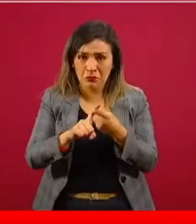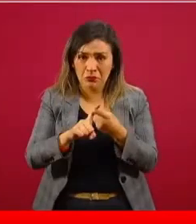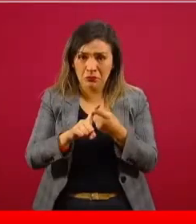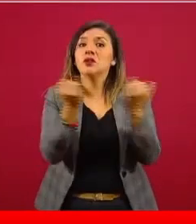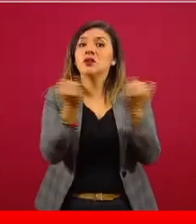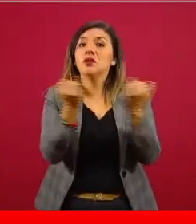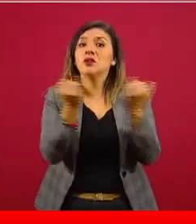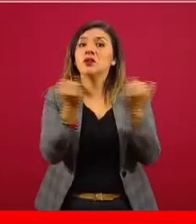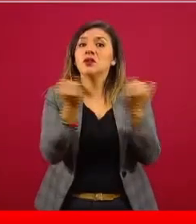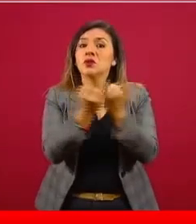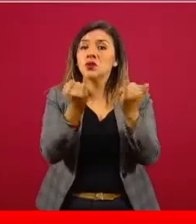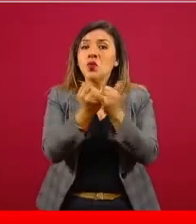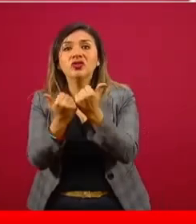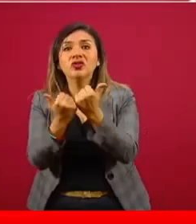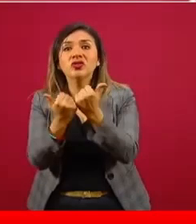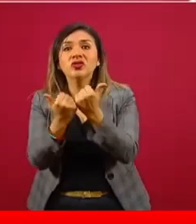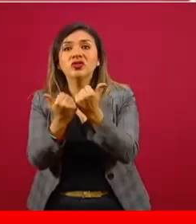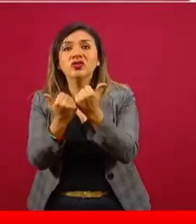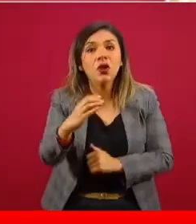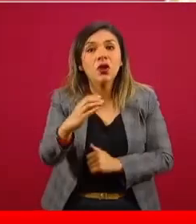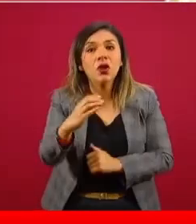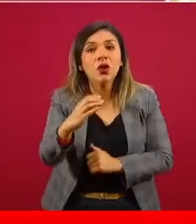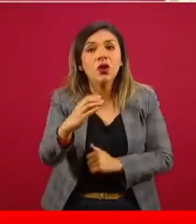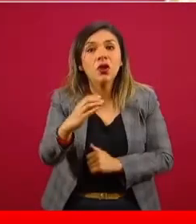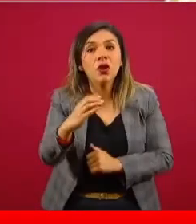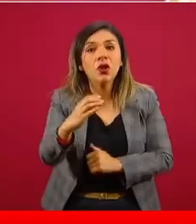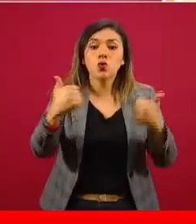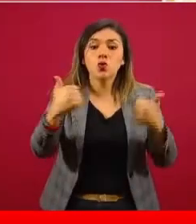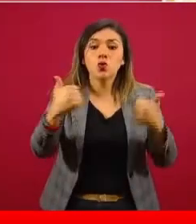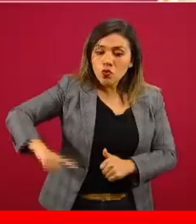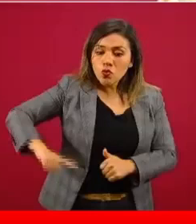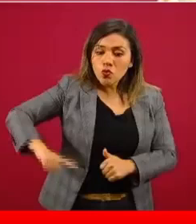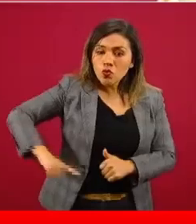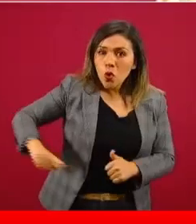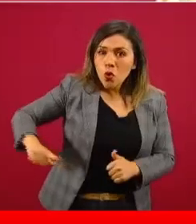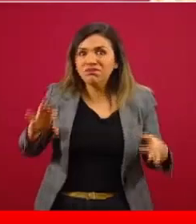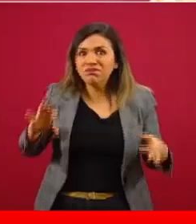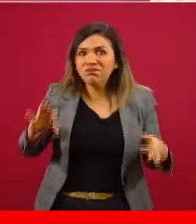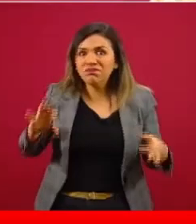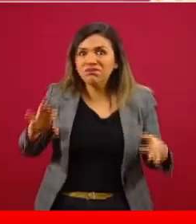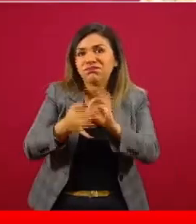es asociación delictuosa entre gobiernos